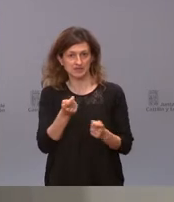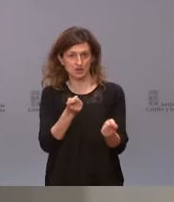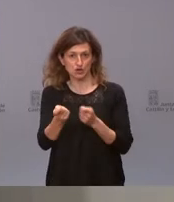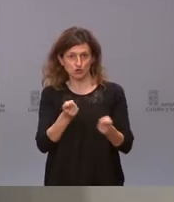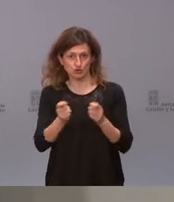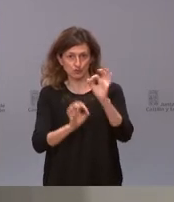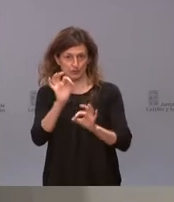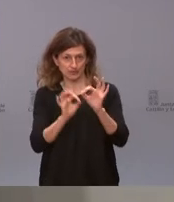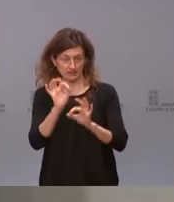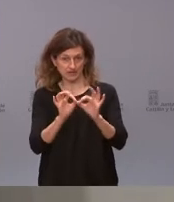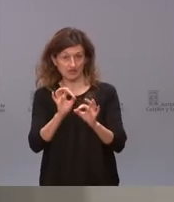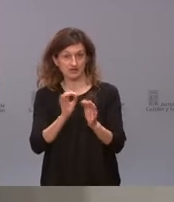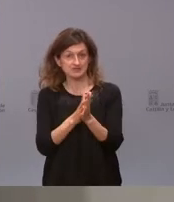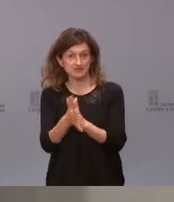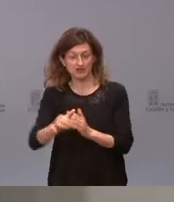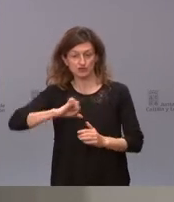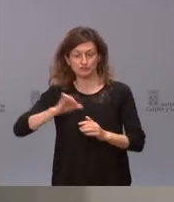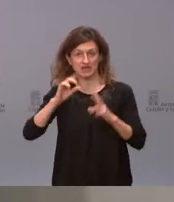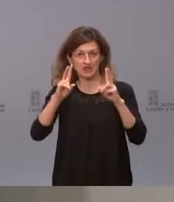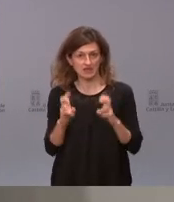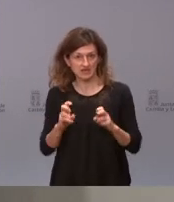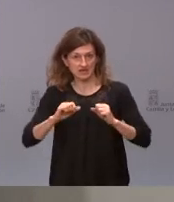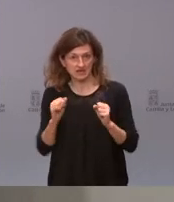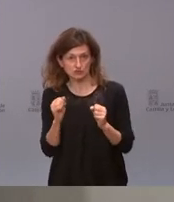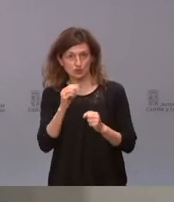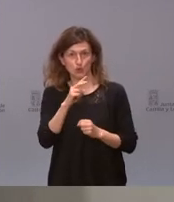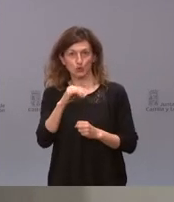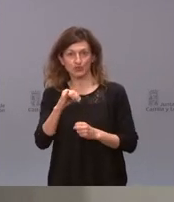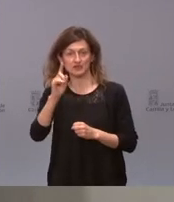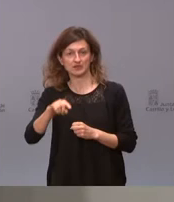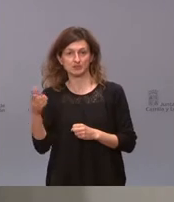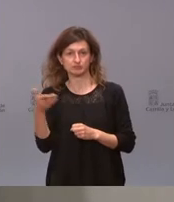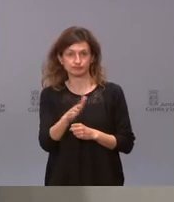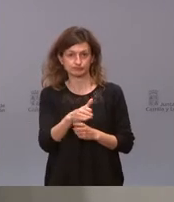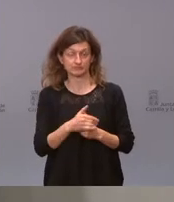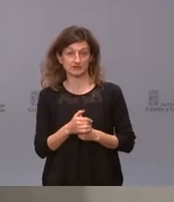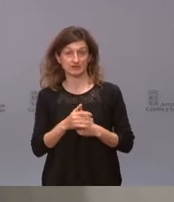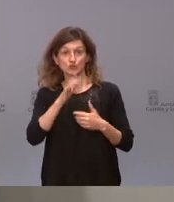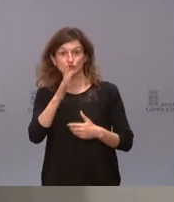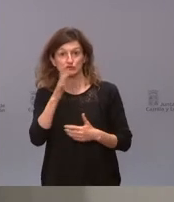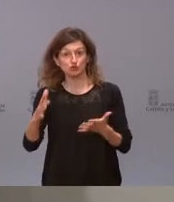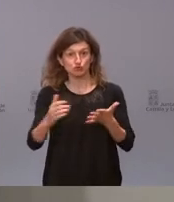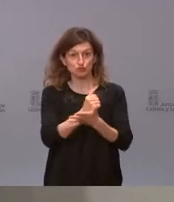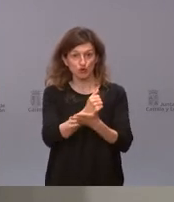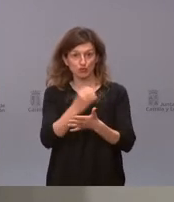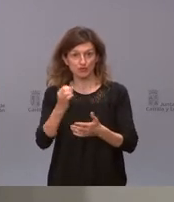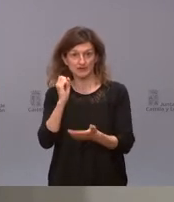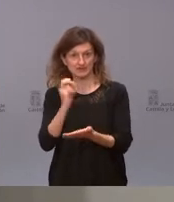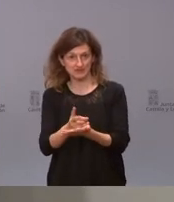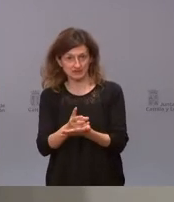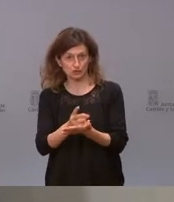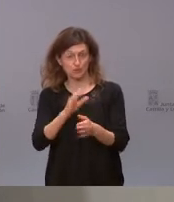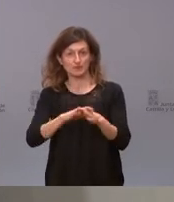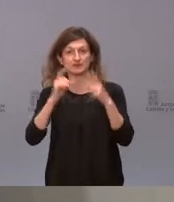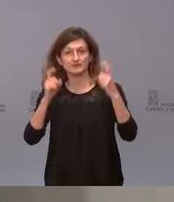incidencia se traduce en ingresos se traduce en ingresos dioses y se traduce en fallecimientos y por lo tanto todos tenemos un reto para